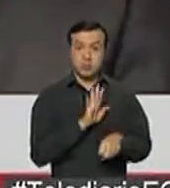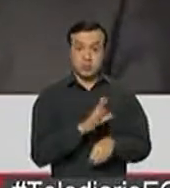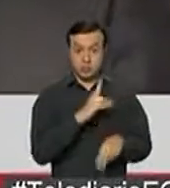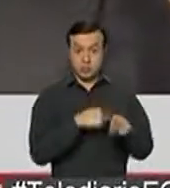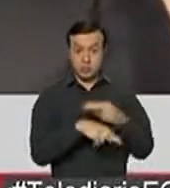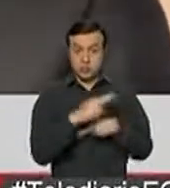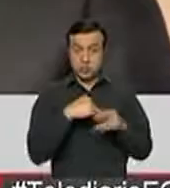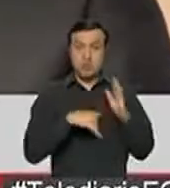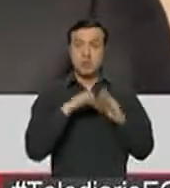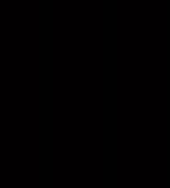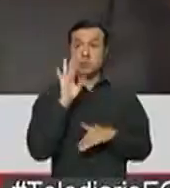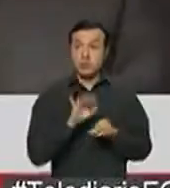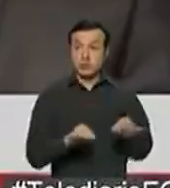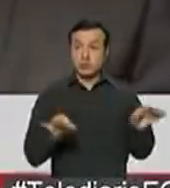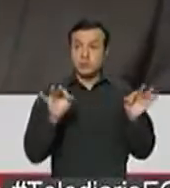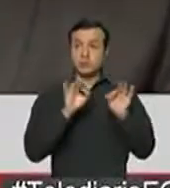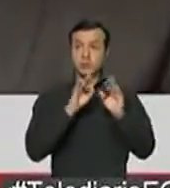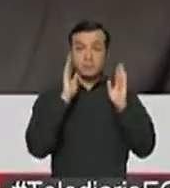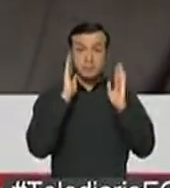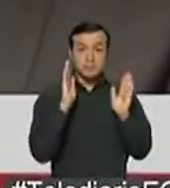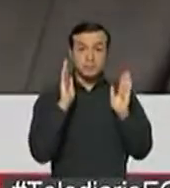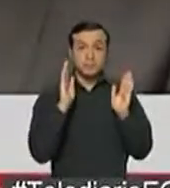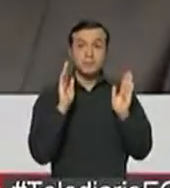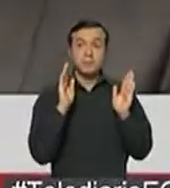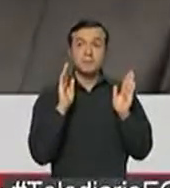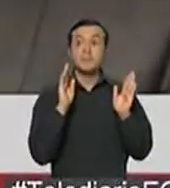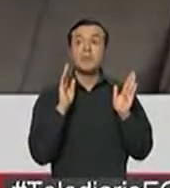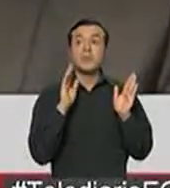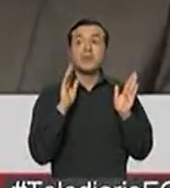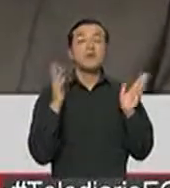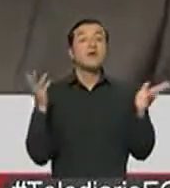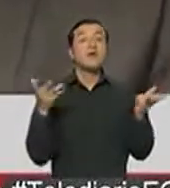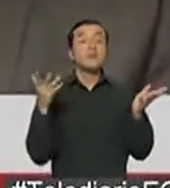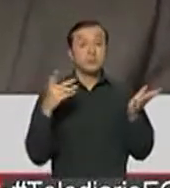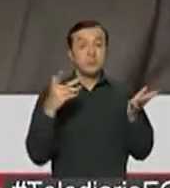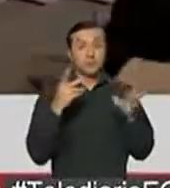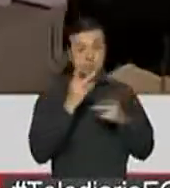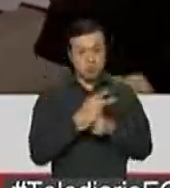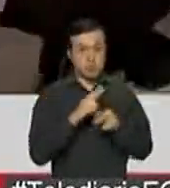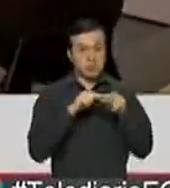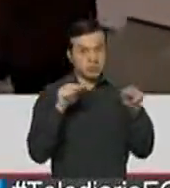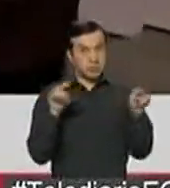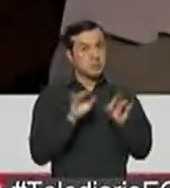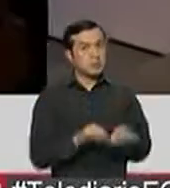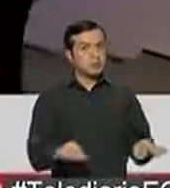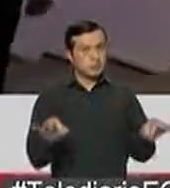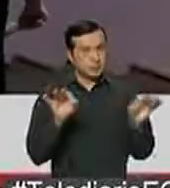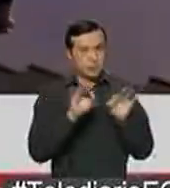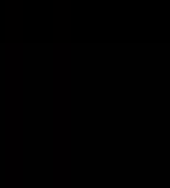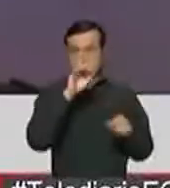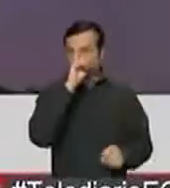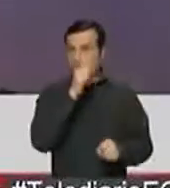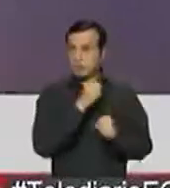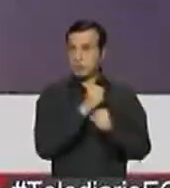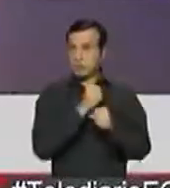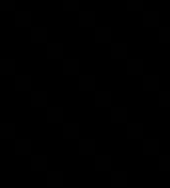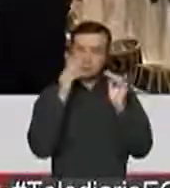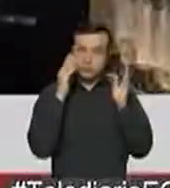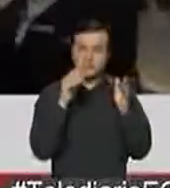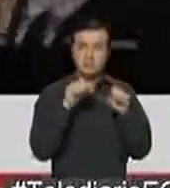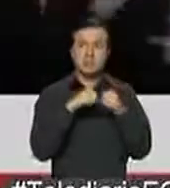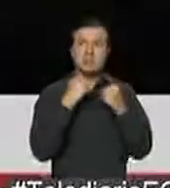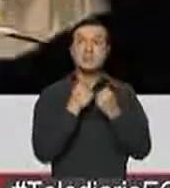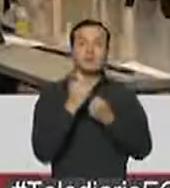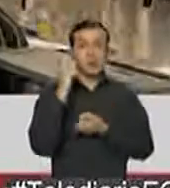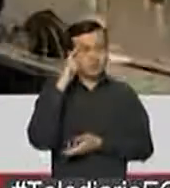sino una de las cosas que se viene a discutir acá en Davos, que es la sostenibilidad. Eso sí, todo este trabajo está enfocado en los intereses sociales que